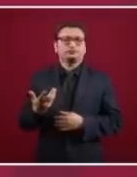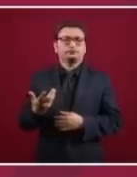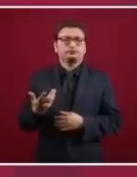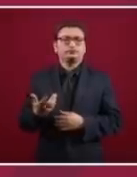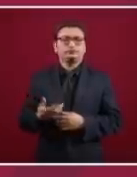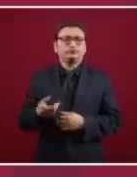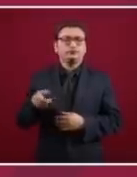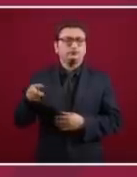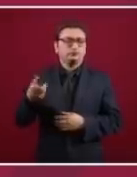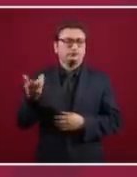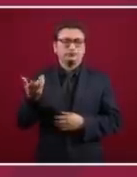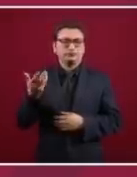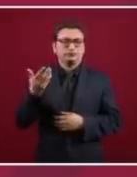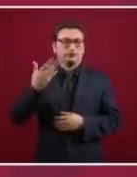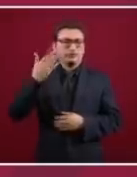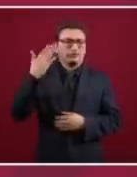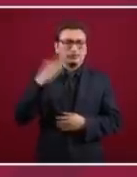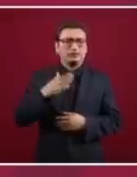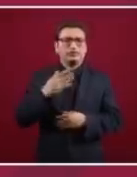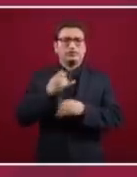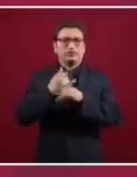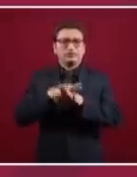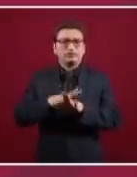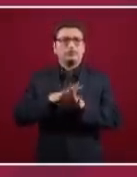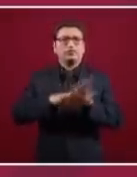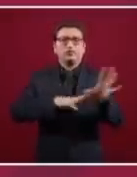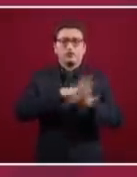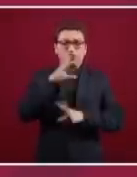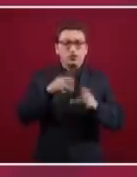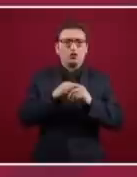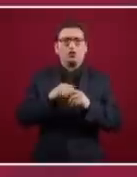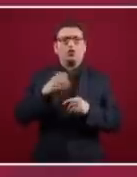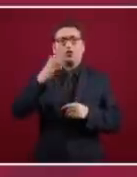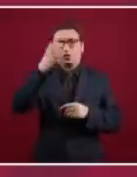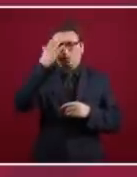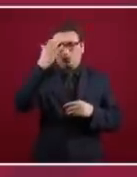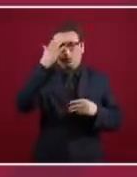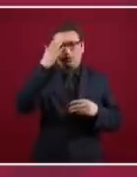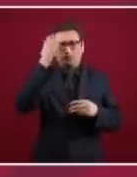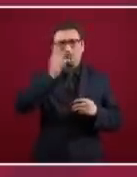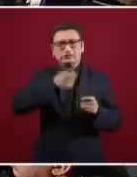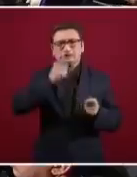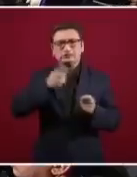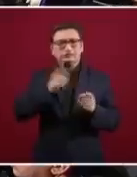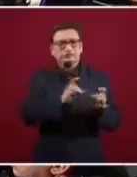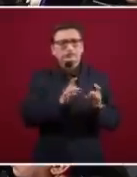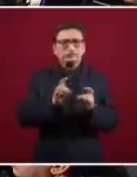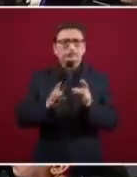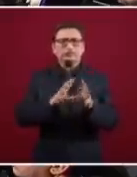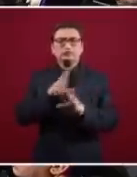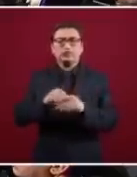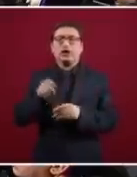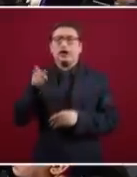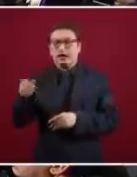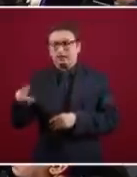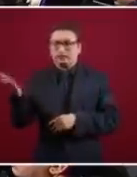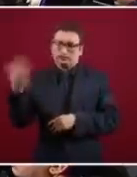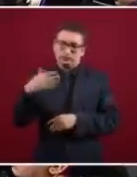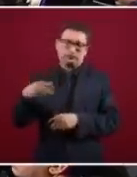que están en la operación tienen todos los elementos y saben exponer